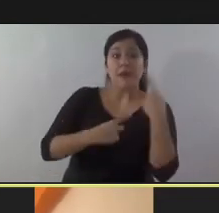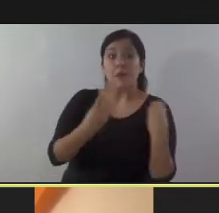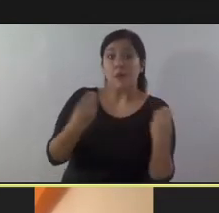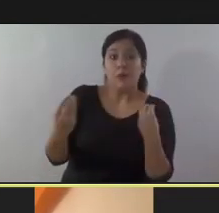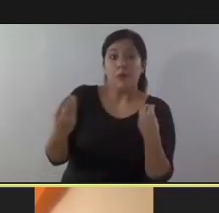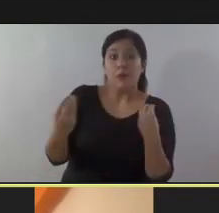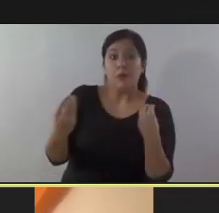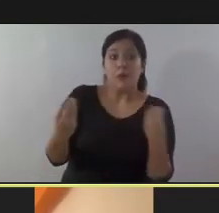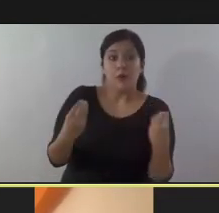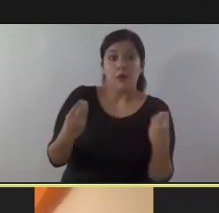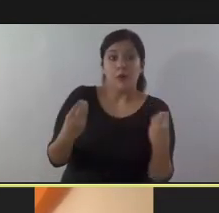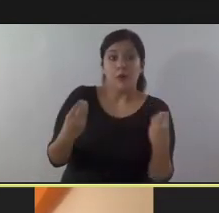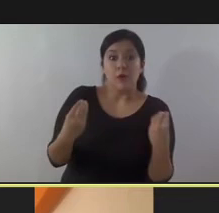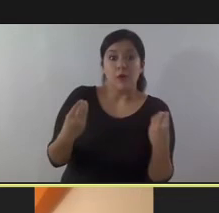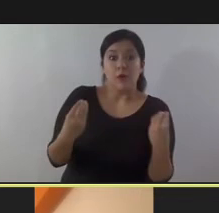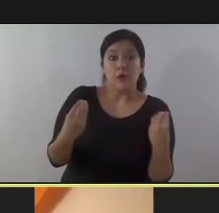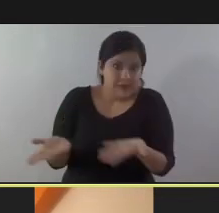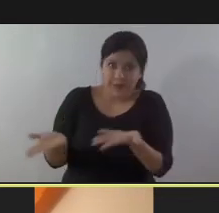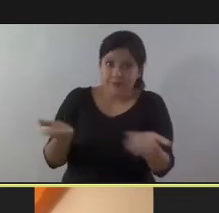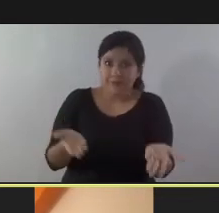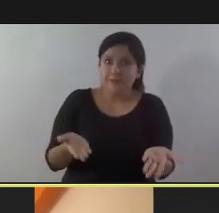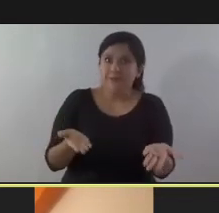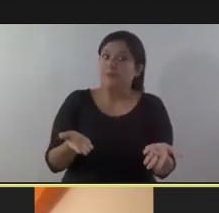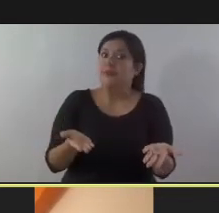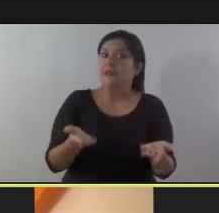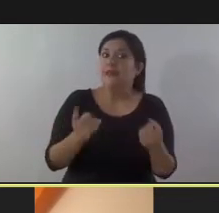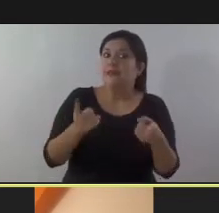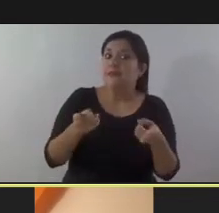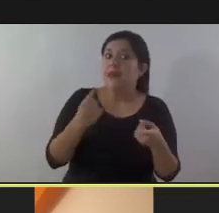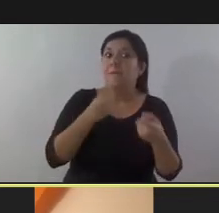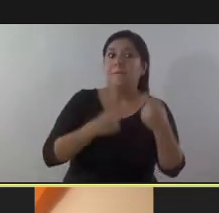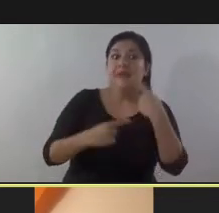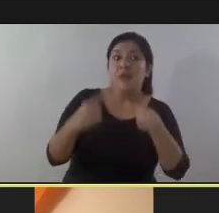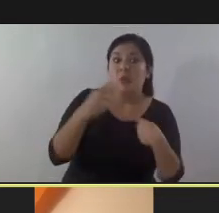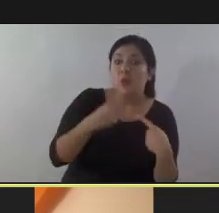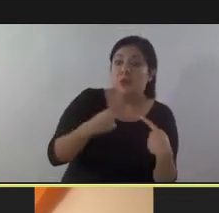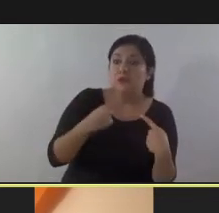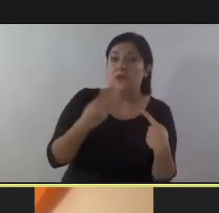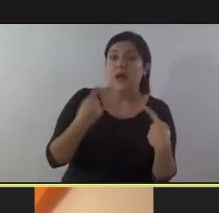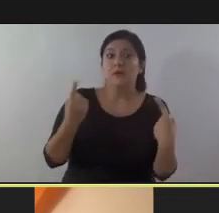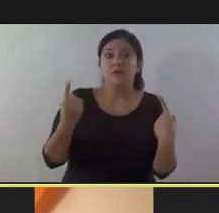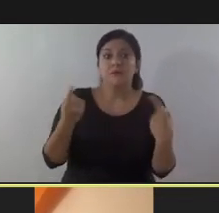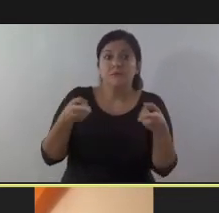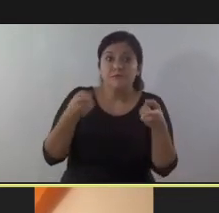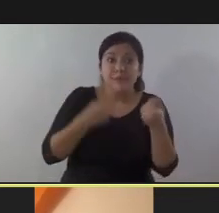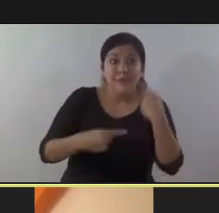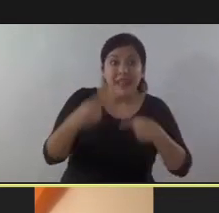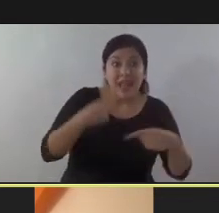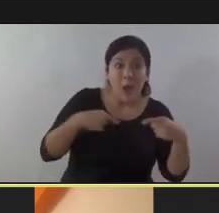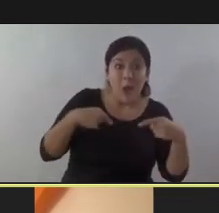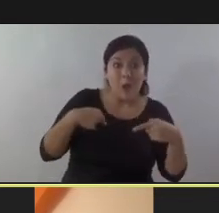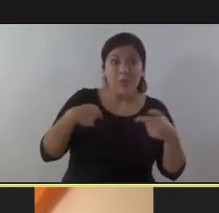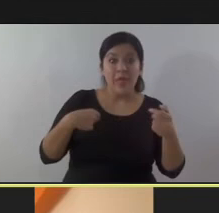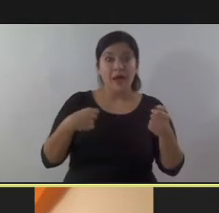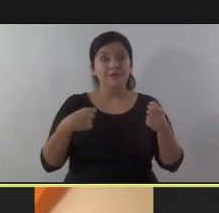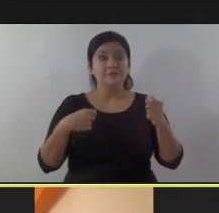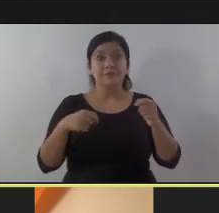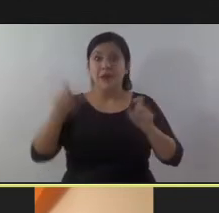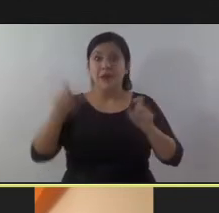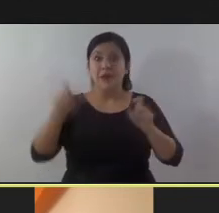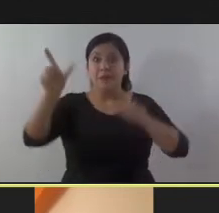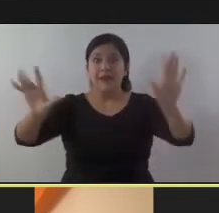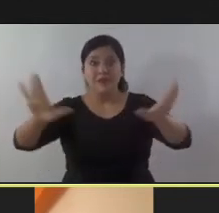Si quieren pueden recordar esto para abrir un espacio de preguntas y que también sean no solamente las preguntas que hagan desde